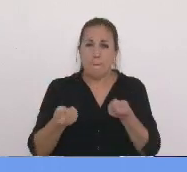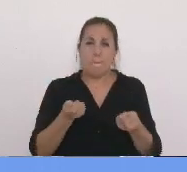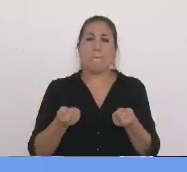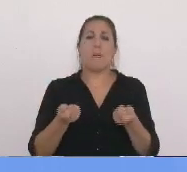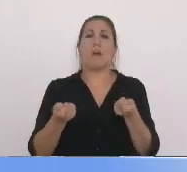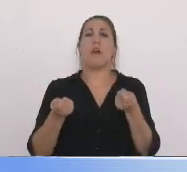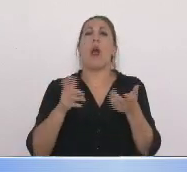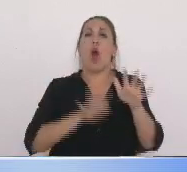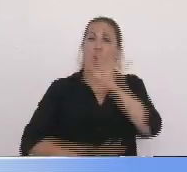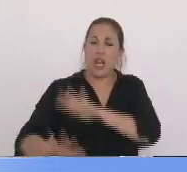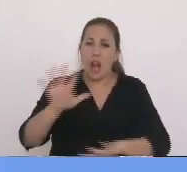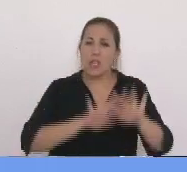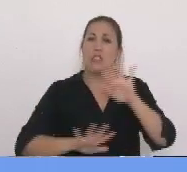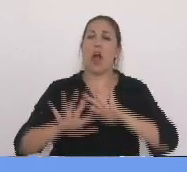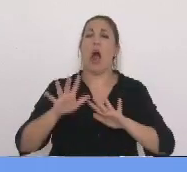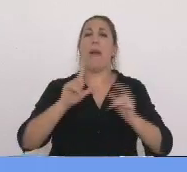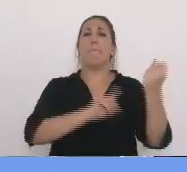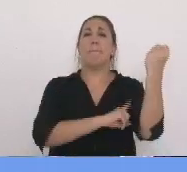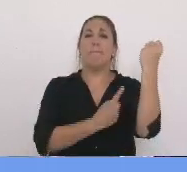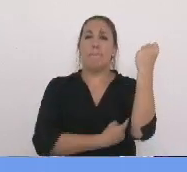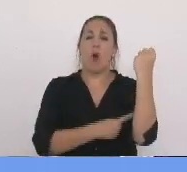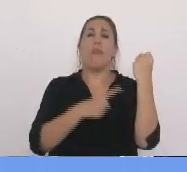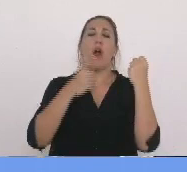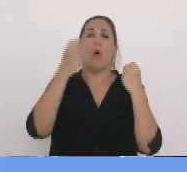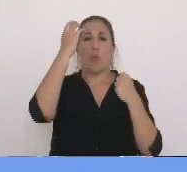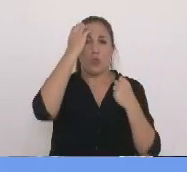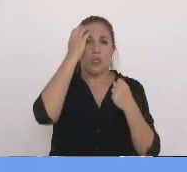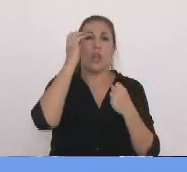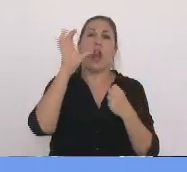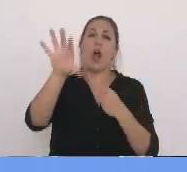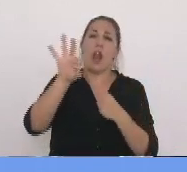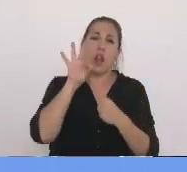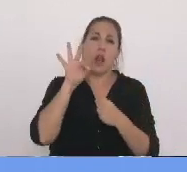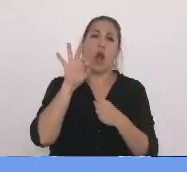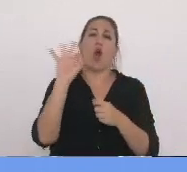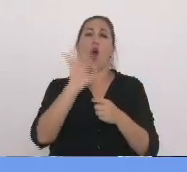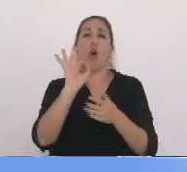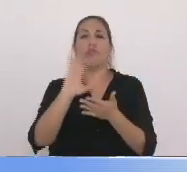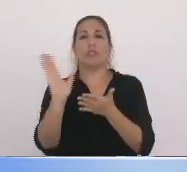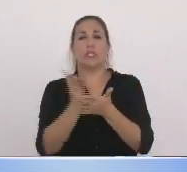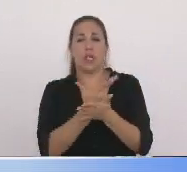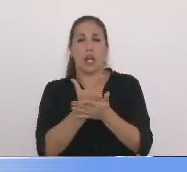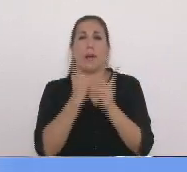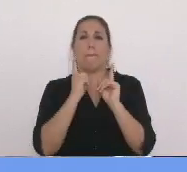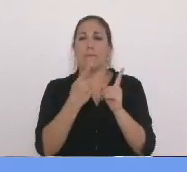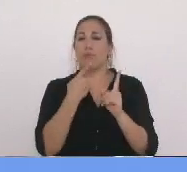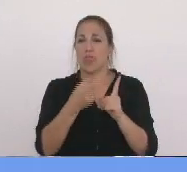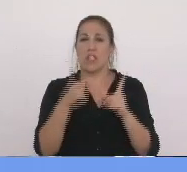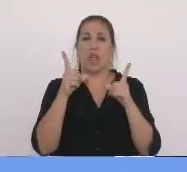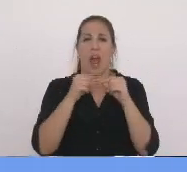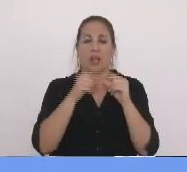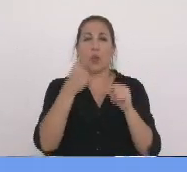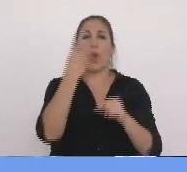organizar el poder judicial designando y removiendo magistrados tal cual lo establece el artículo 114